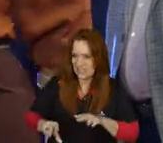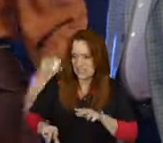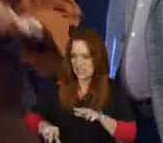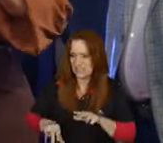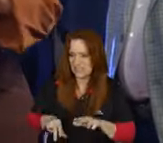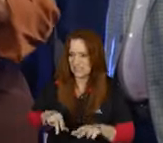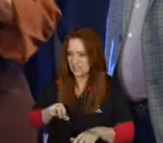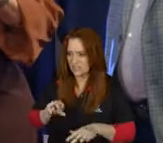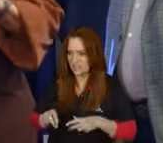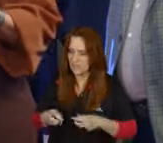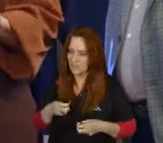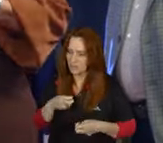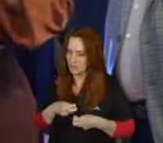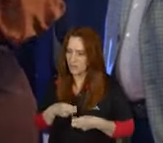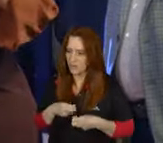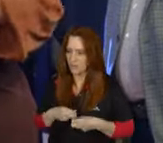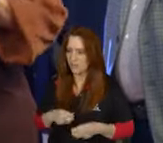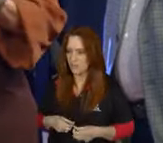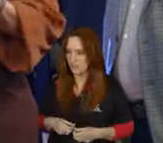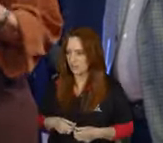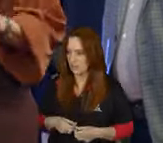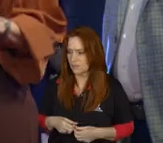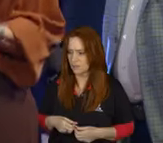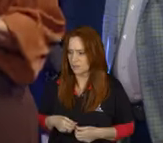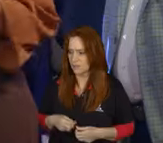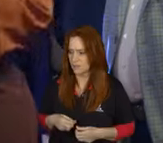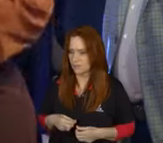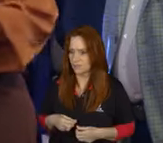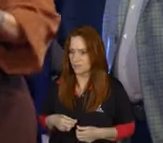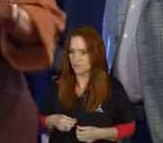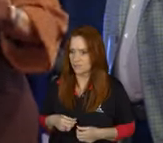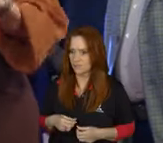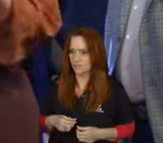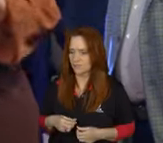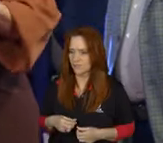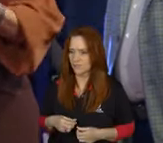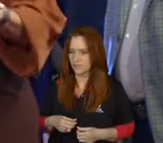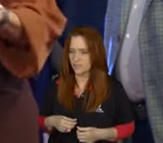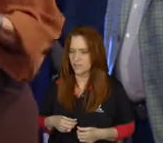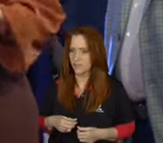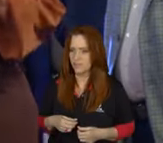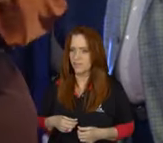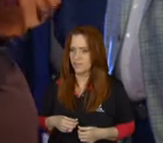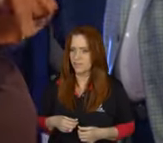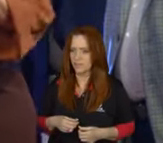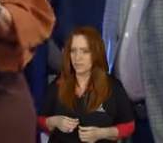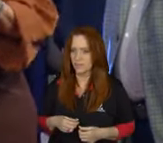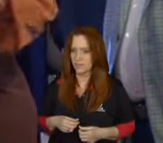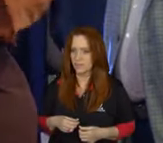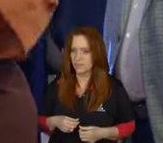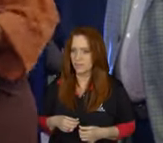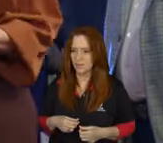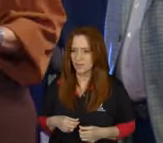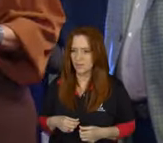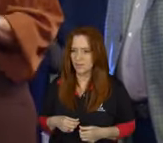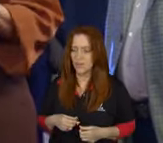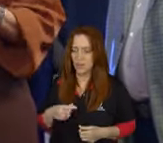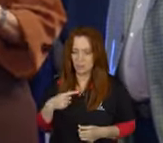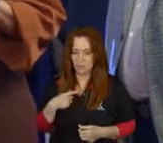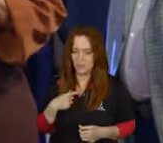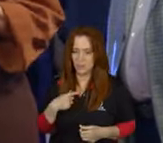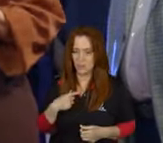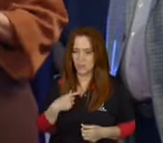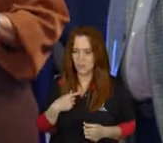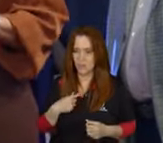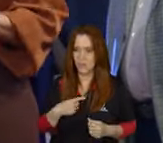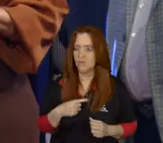tenía un disco herniado, un disco pinchado, y la última opción era operarme. Yo estoy renuente y seguiría renuente. Y bien, llegué a la casa del Señor, yo dije: bueno,